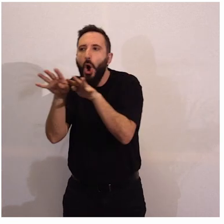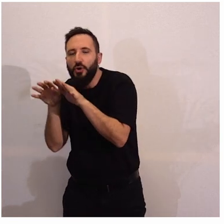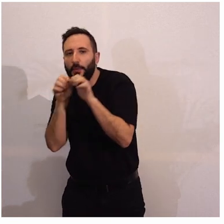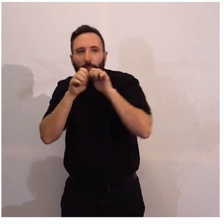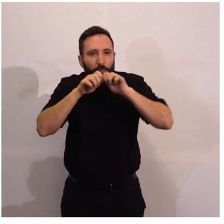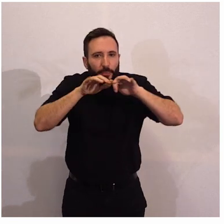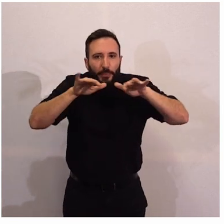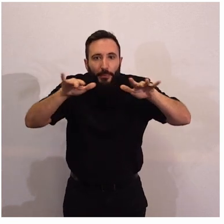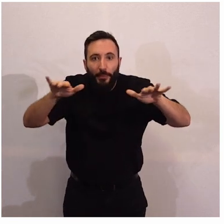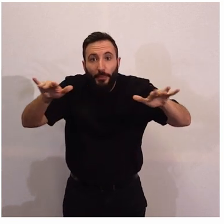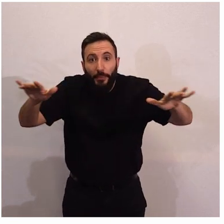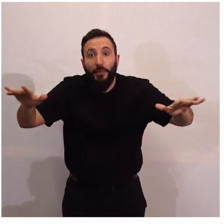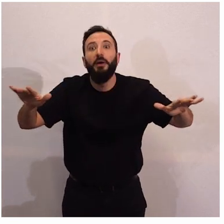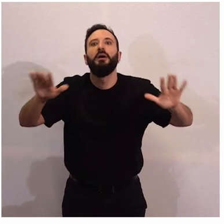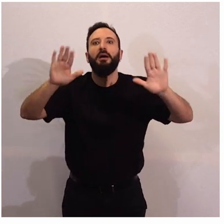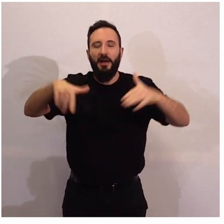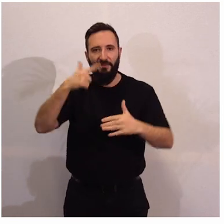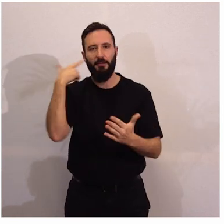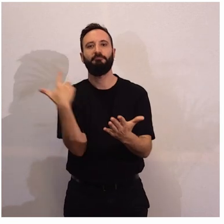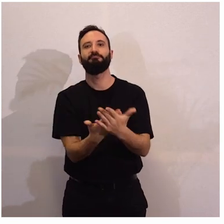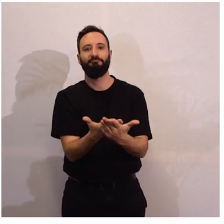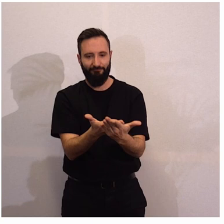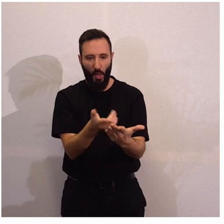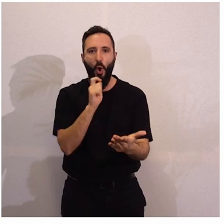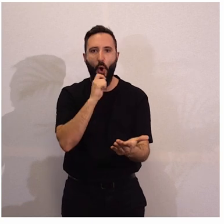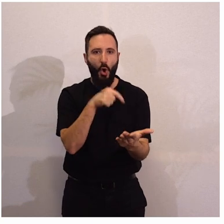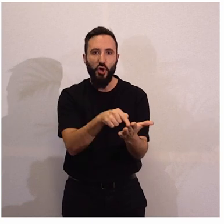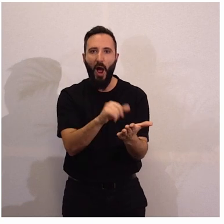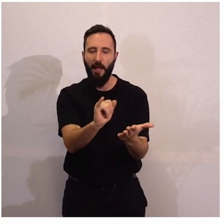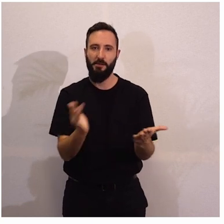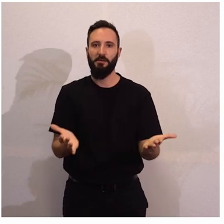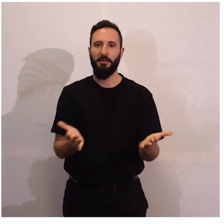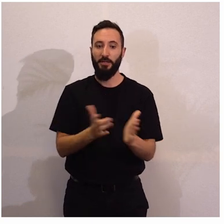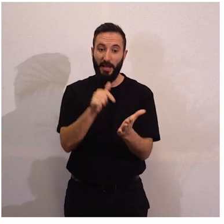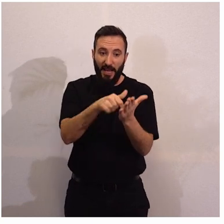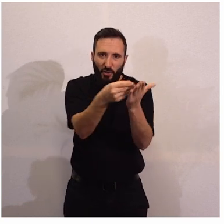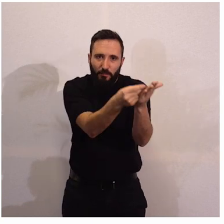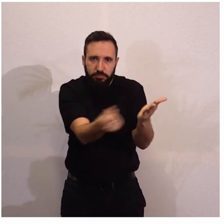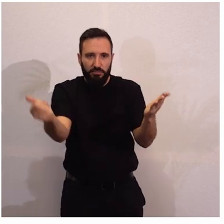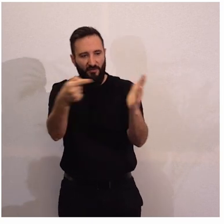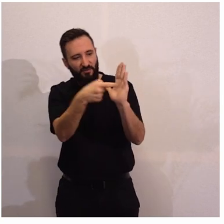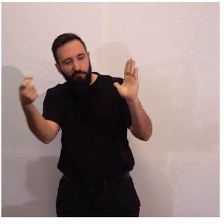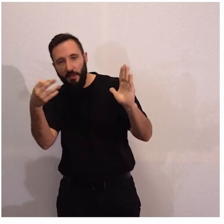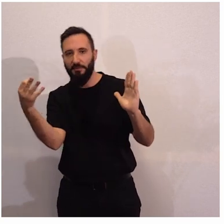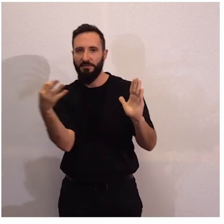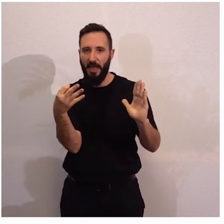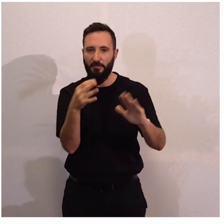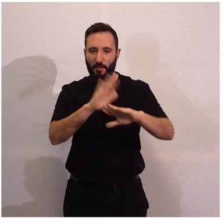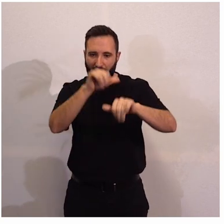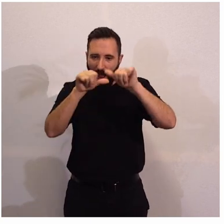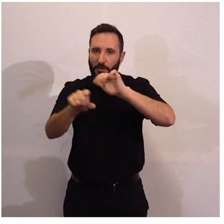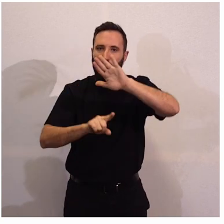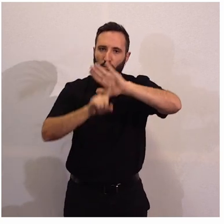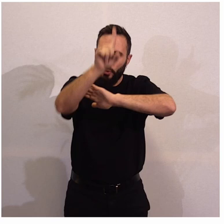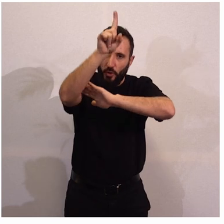Entonces, eso manifiesta un odio. Si no eliminamos eso, poco más vamos a poder avanzar, porque